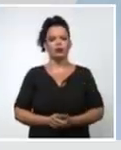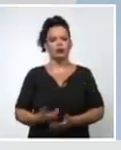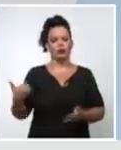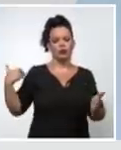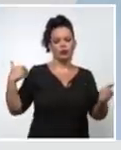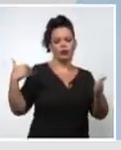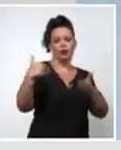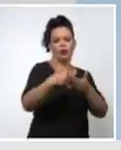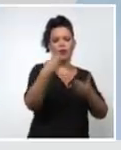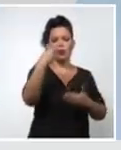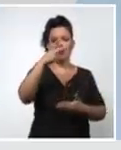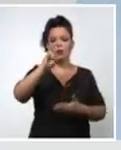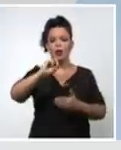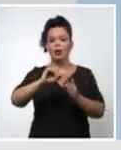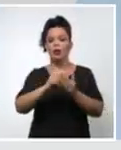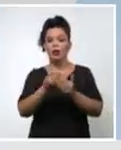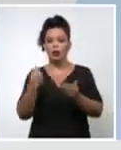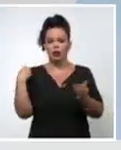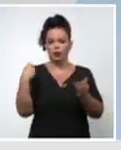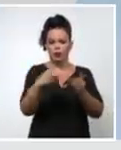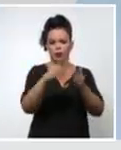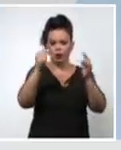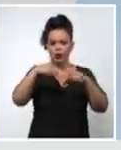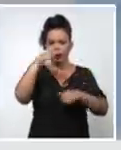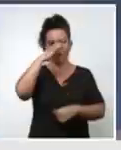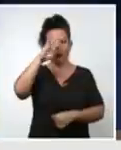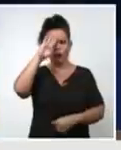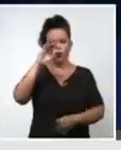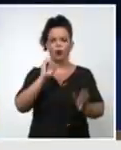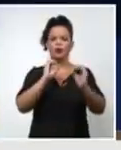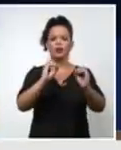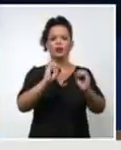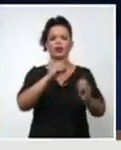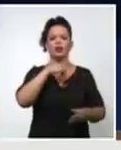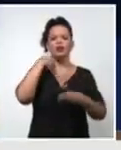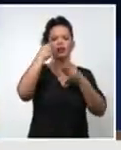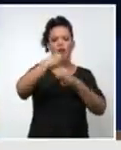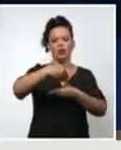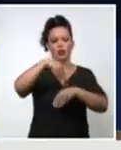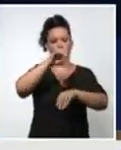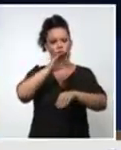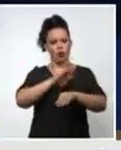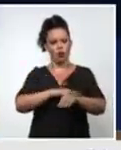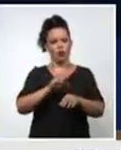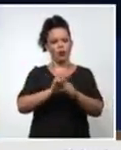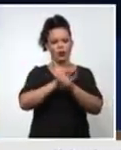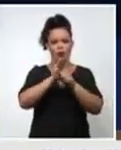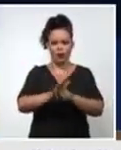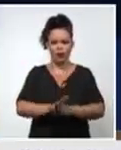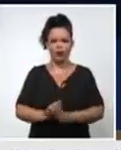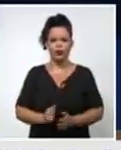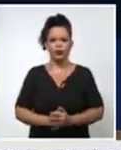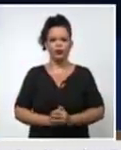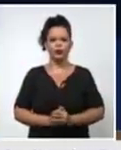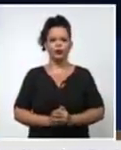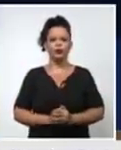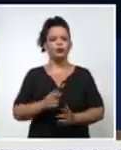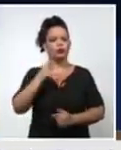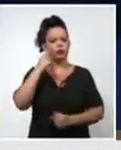nuestro país no se reportan fallecidos por esta enfermedad y tenemos en el